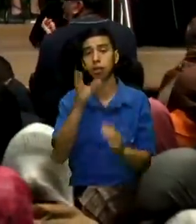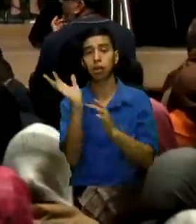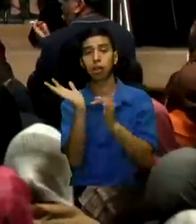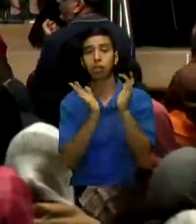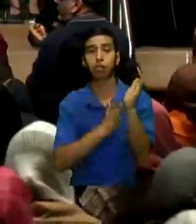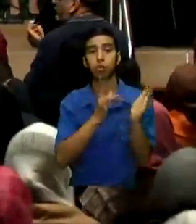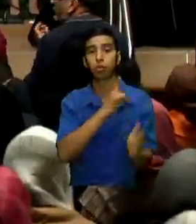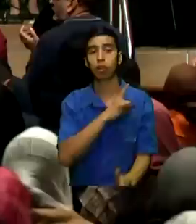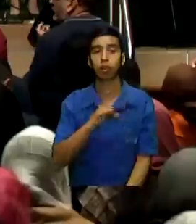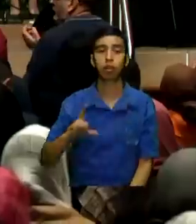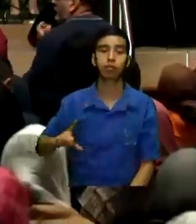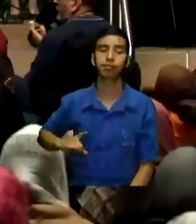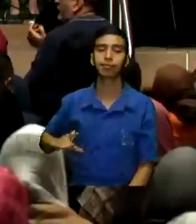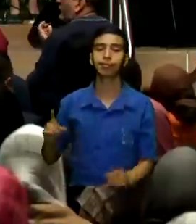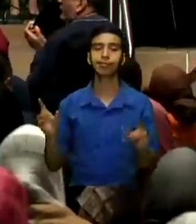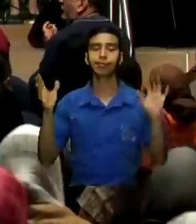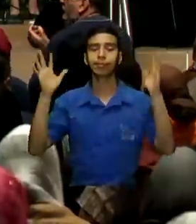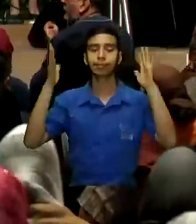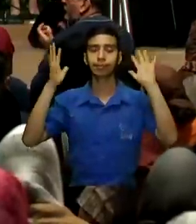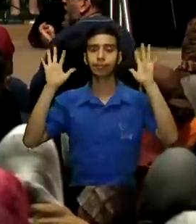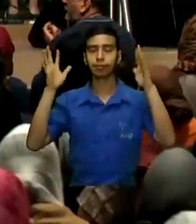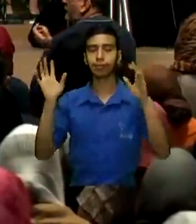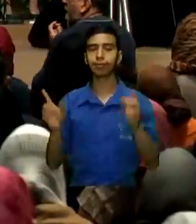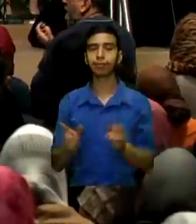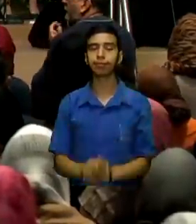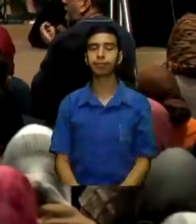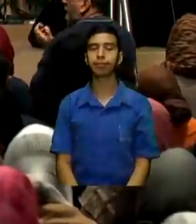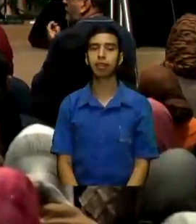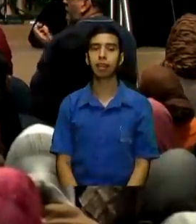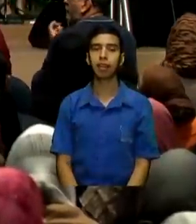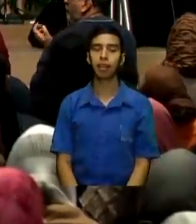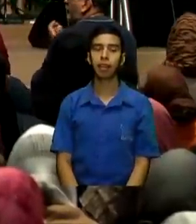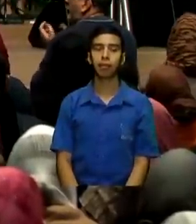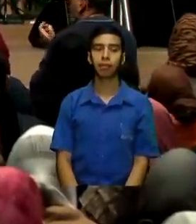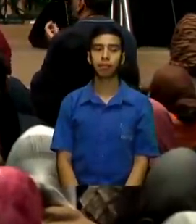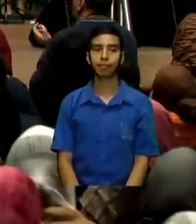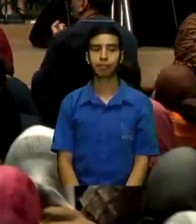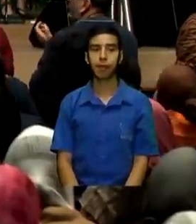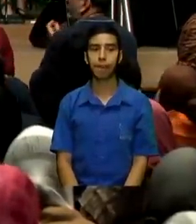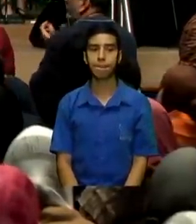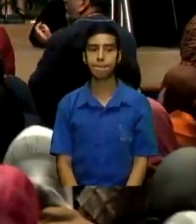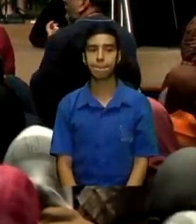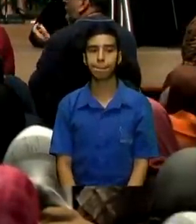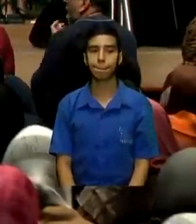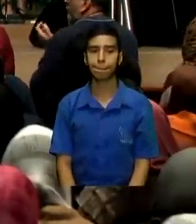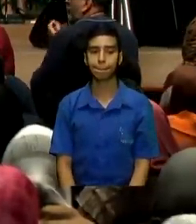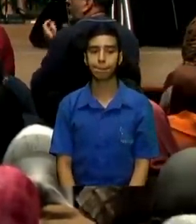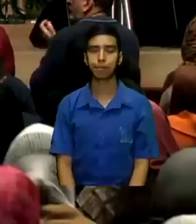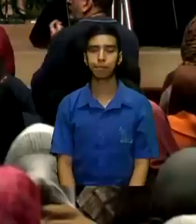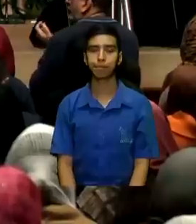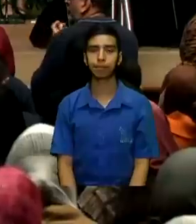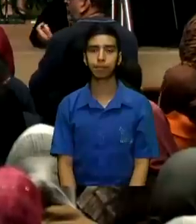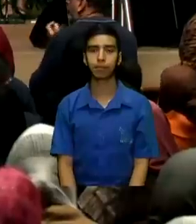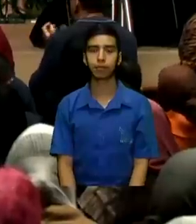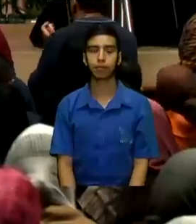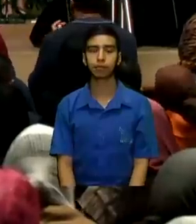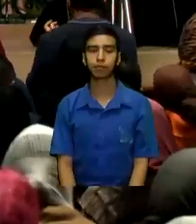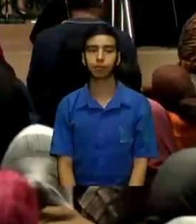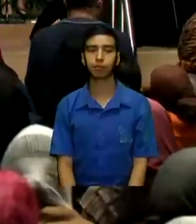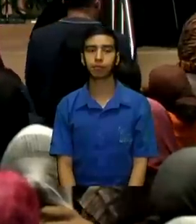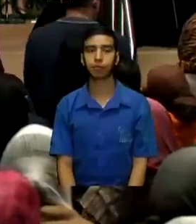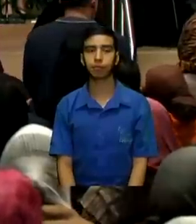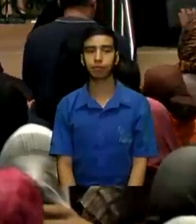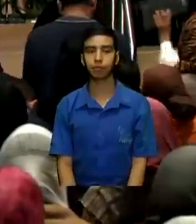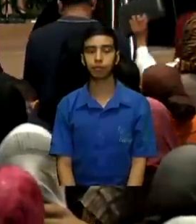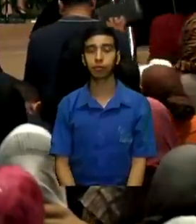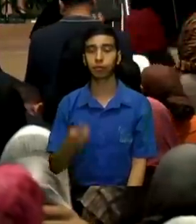también viene alguien. Tal vez me van indicando los hermanos. Sí, los hermanos. Bienvenido, mi hermano. Bienvenida, mi hermana.